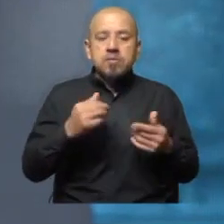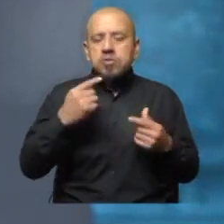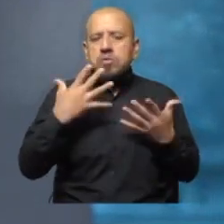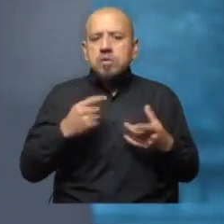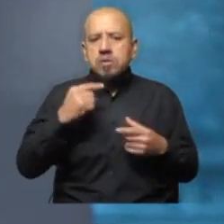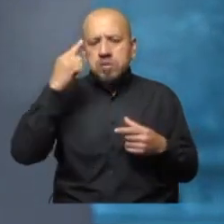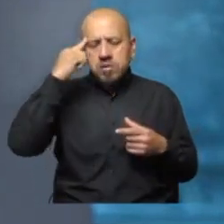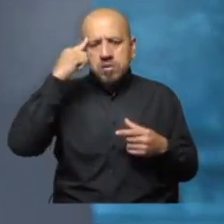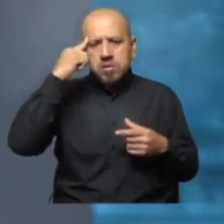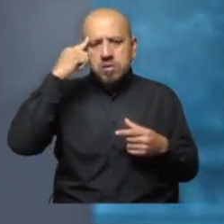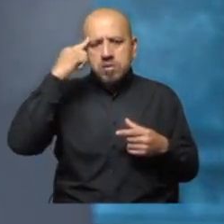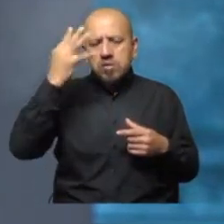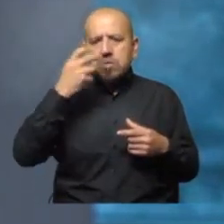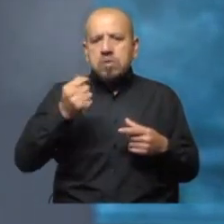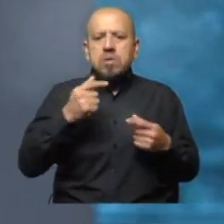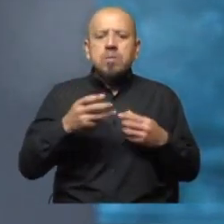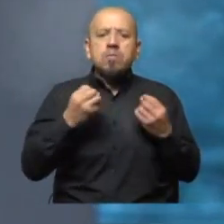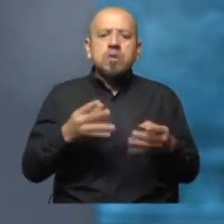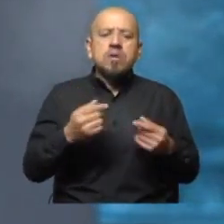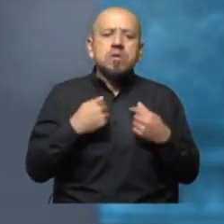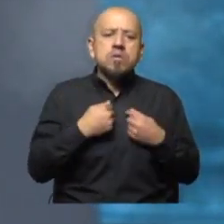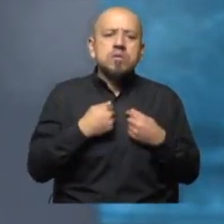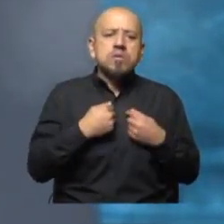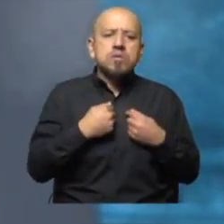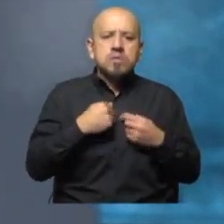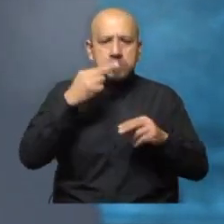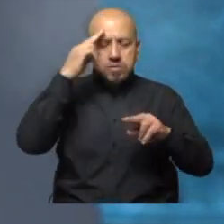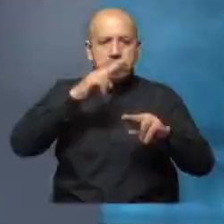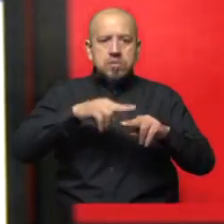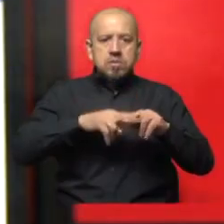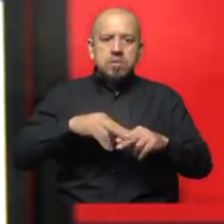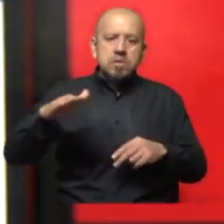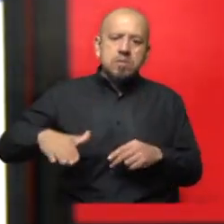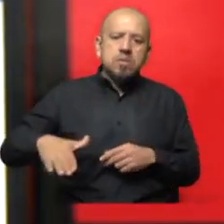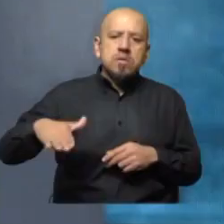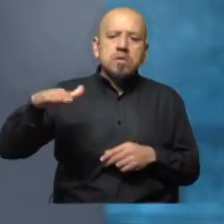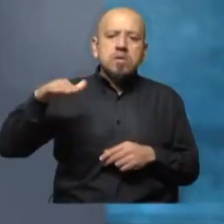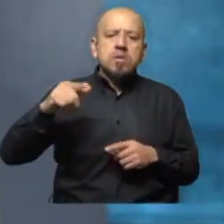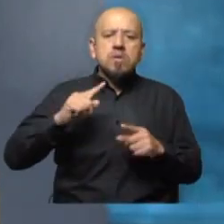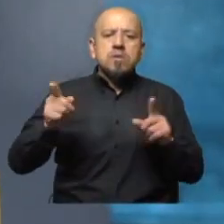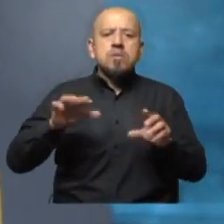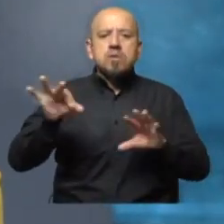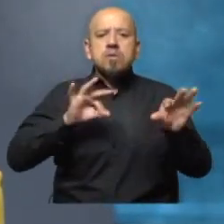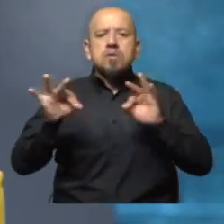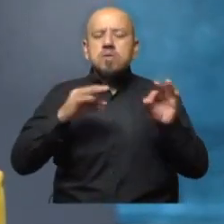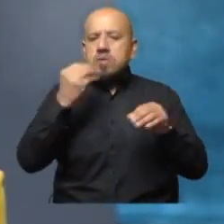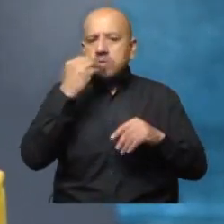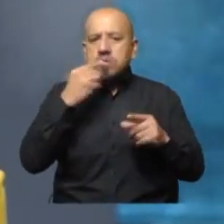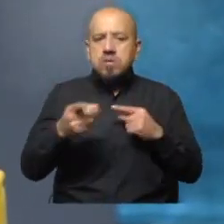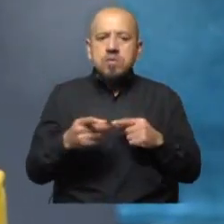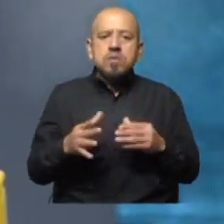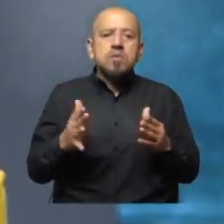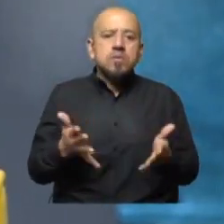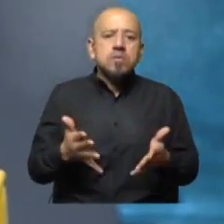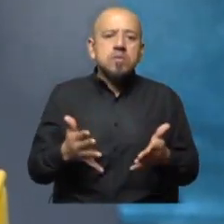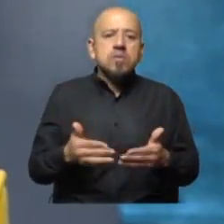sobre alimentación y todo porque me tocó tener enfermedades de muy chiquitas entonces no fue una elección el tema de la alimentación tuve que empezar a